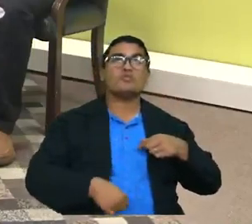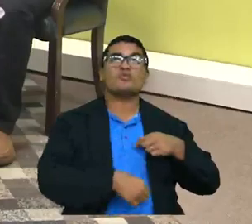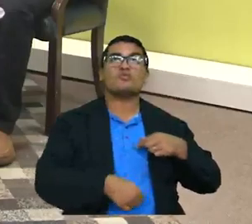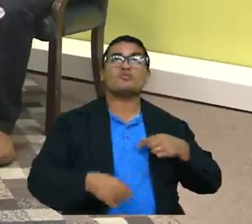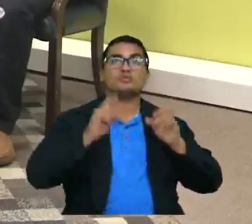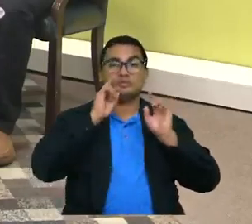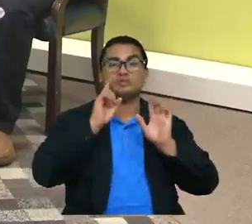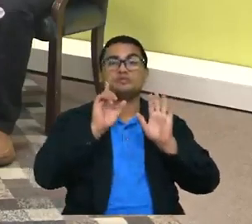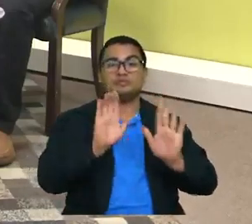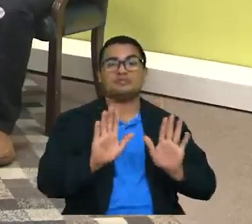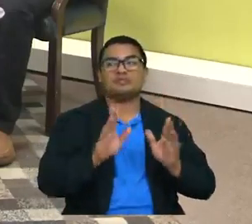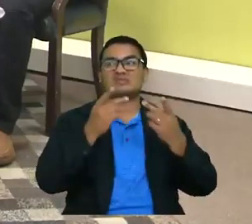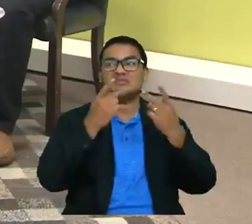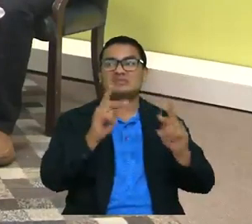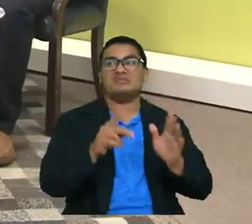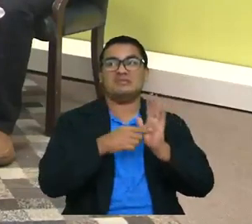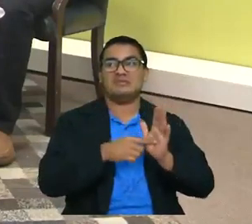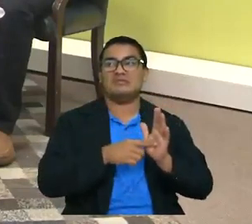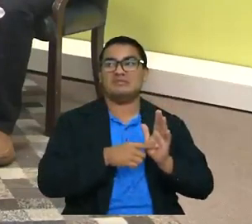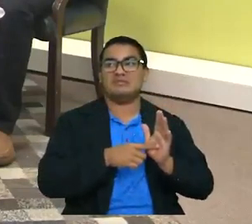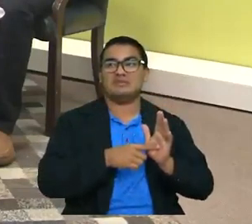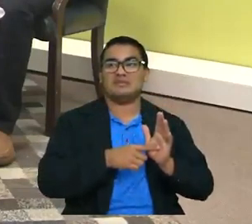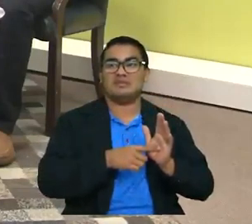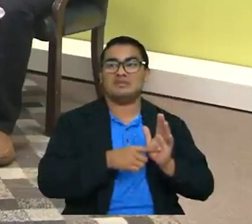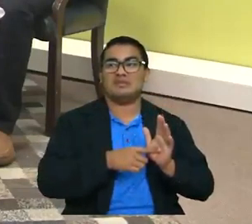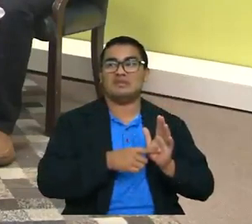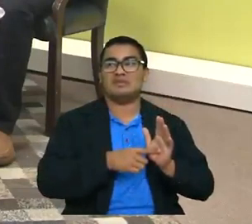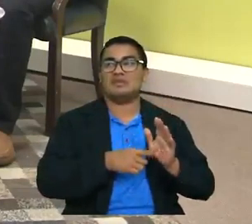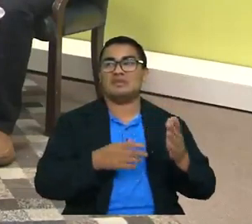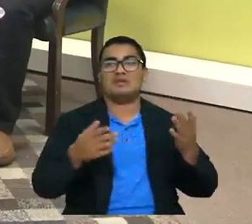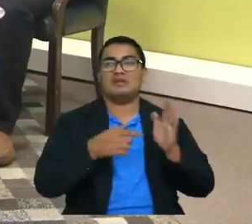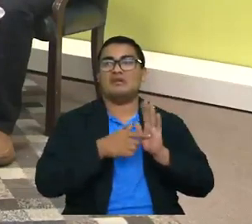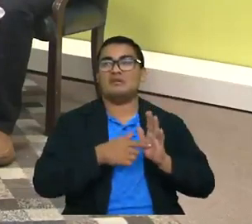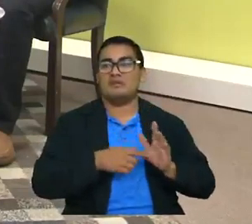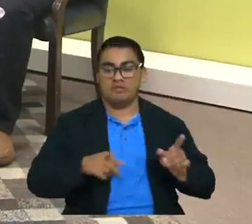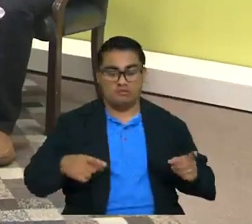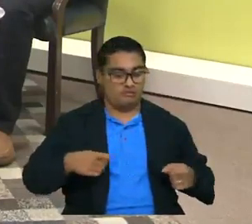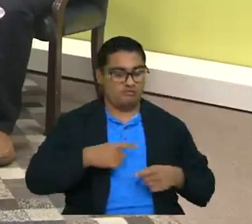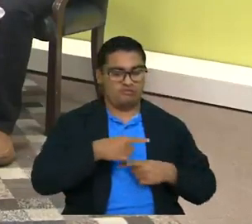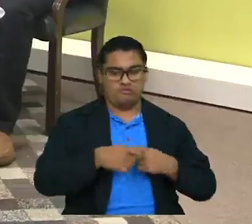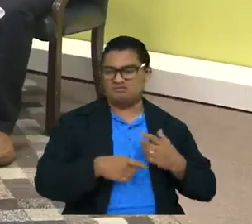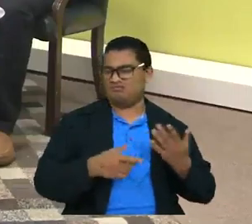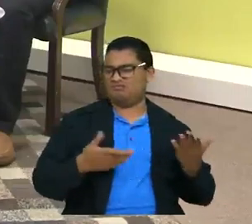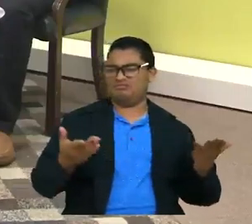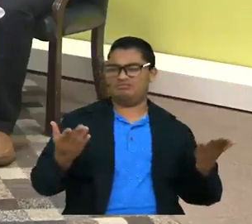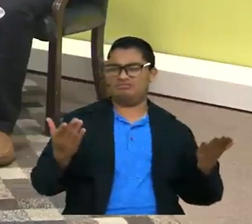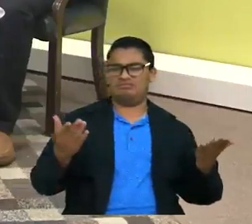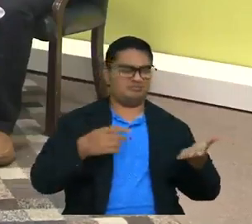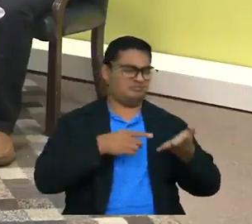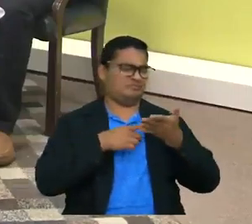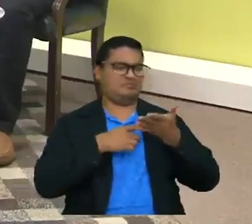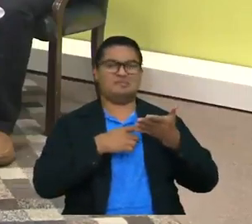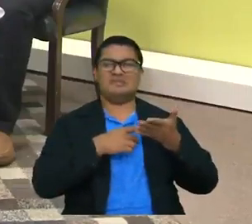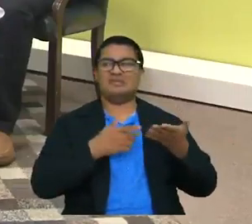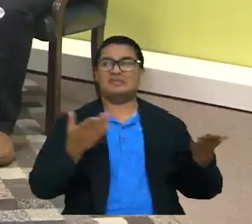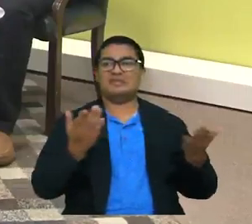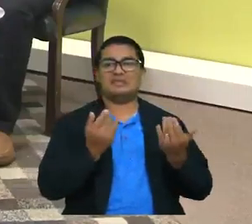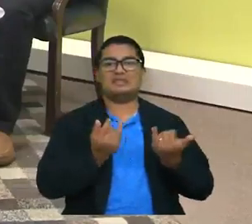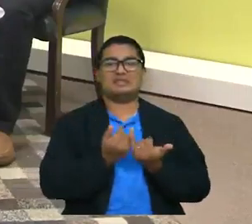cuando entra un parásito externo, entonces ellos lo toman como un agente extraño y es ahí donde se produce el